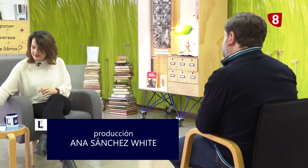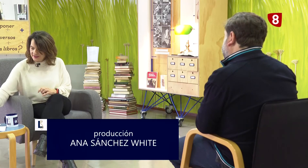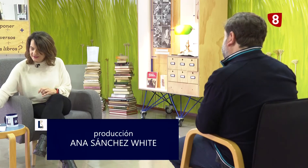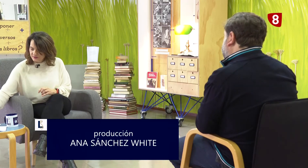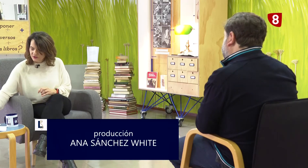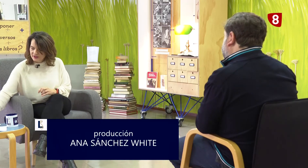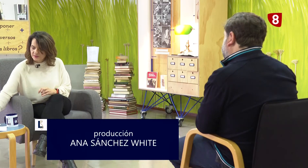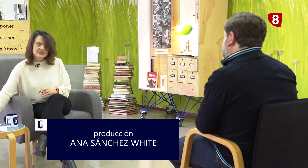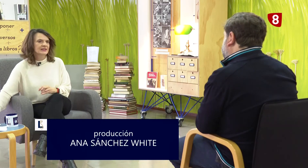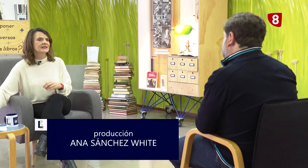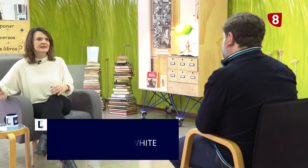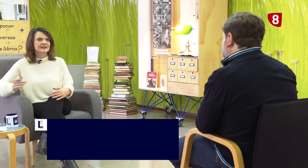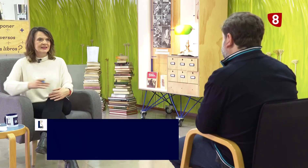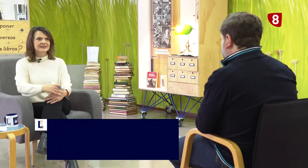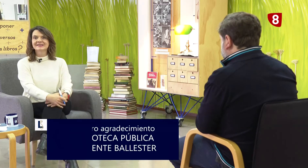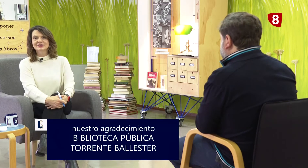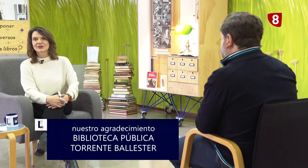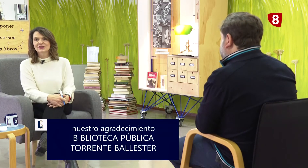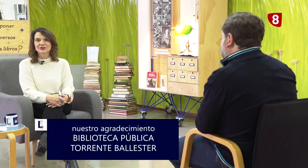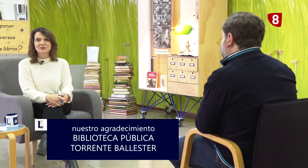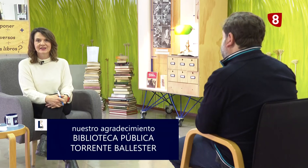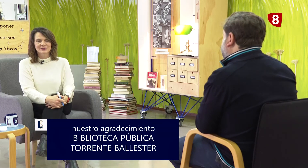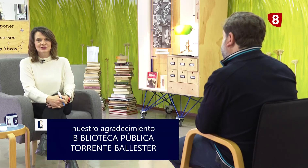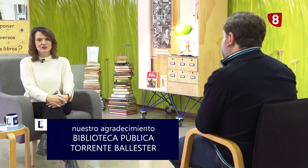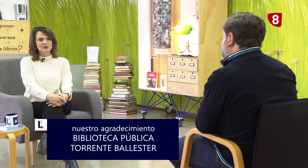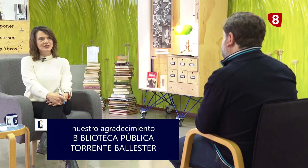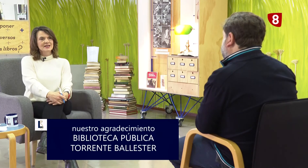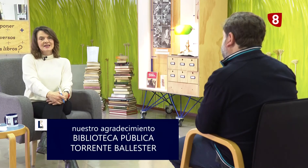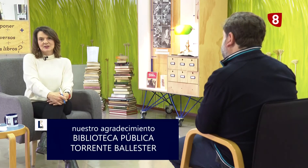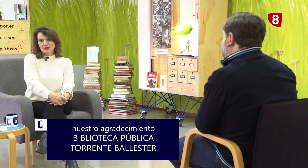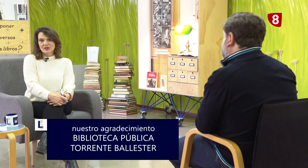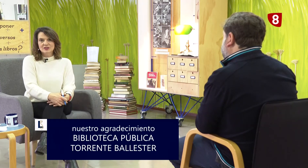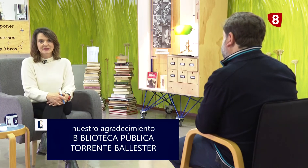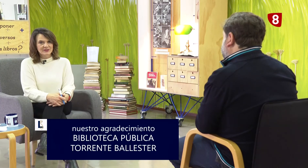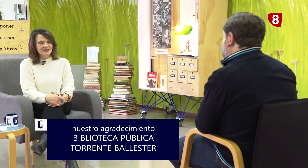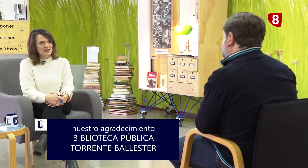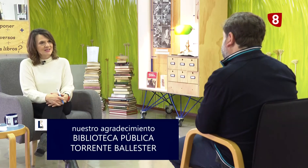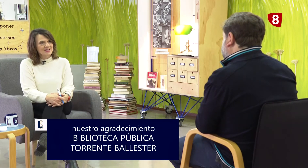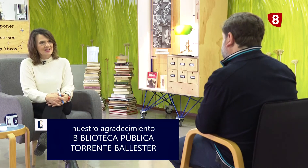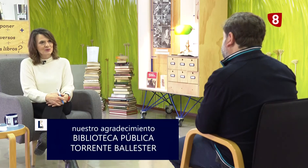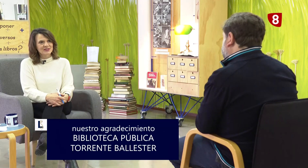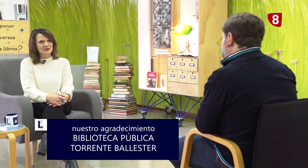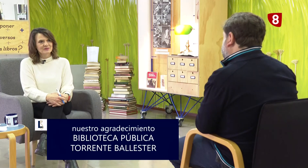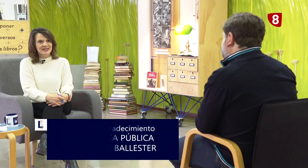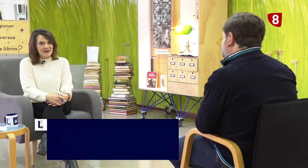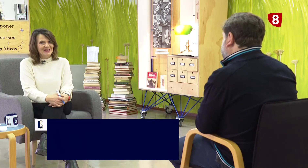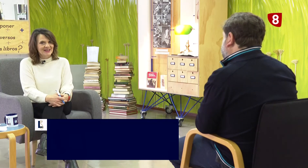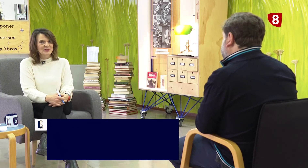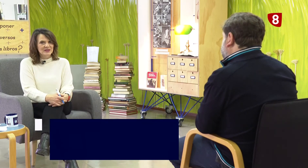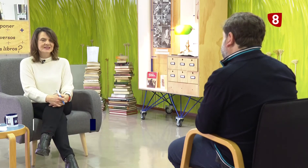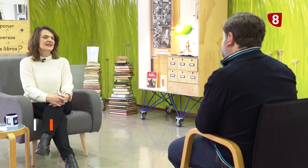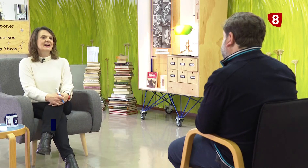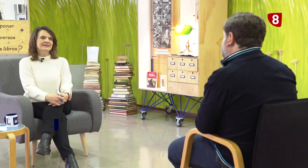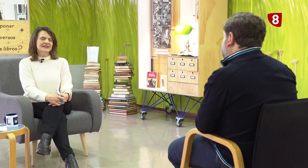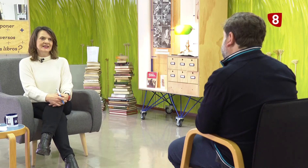más este mundo tan apasionante que era tan desconocido para todos nosotros y espero que a los espectadores también les haya gustado saber